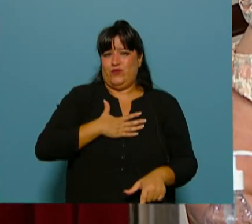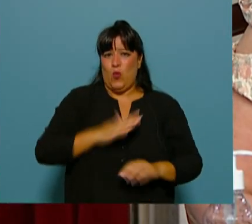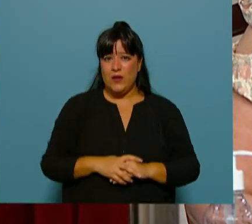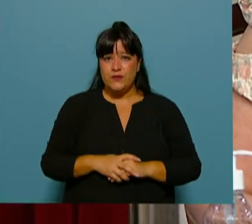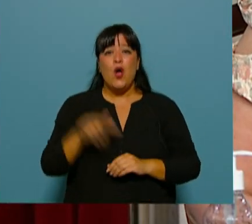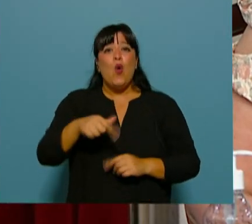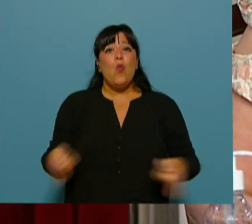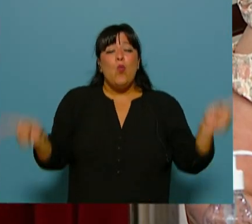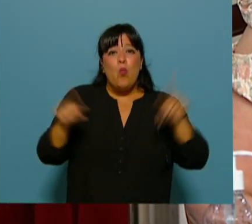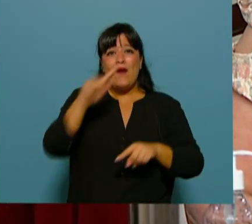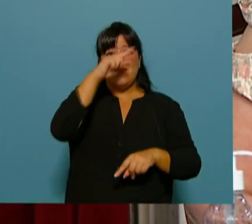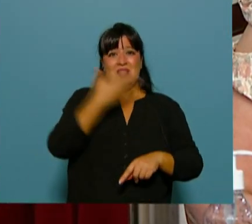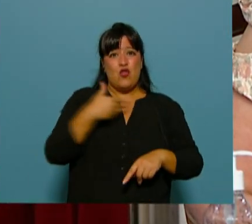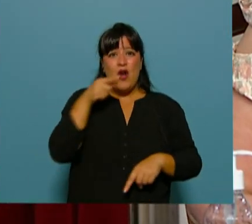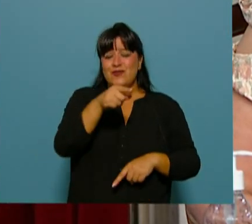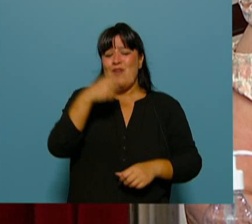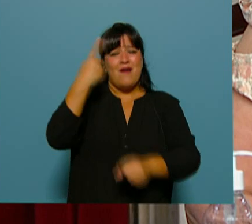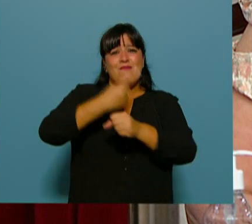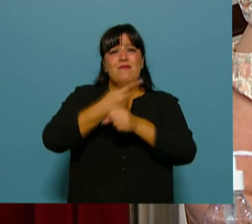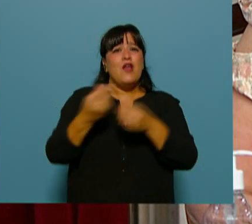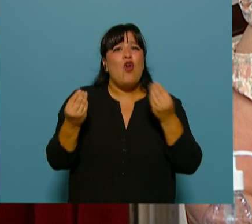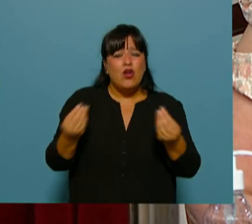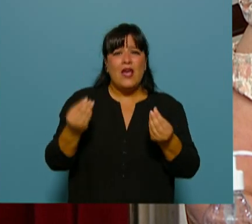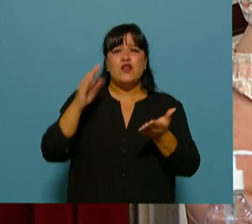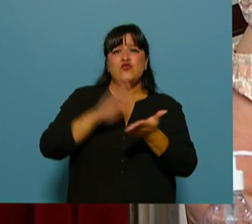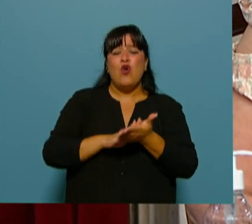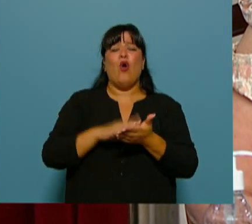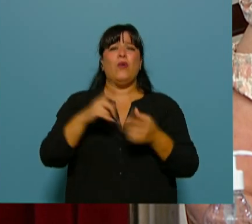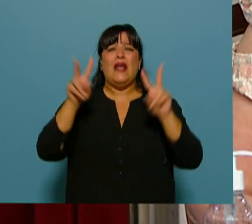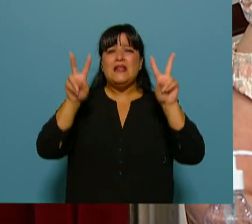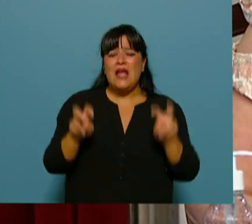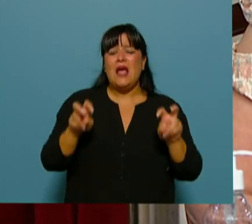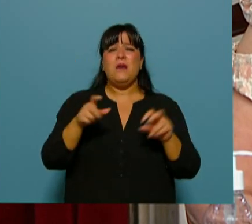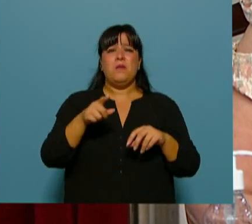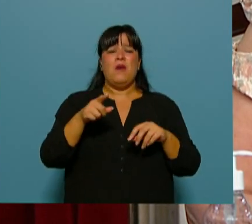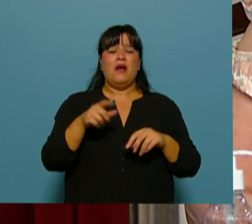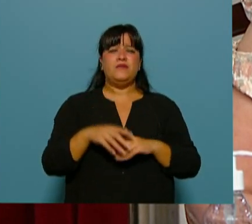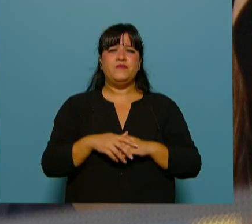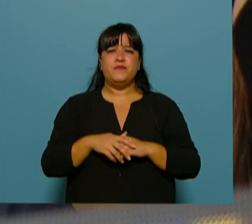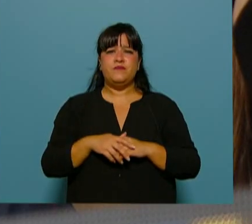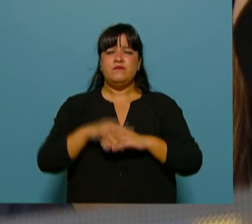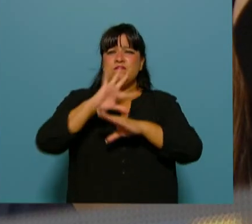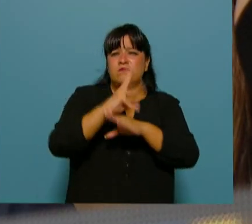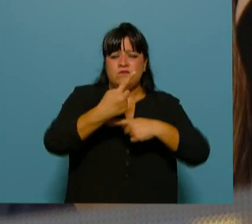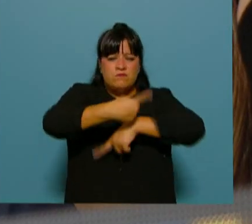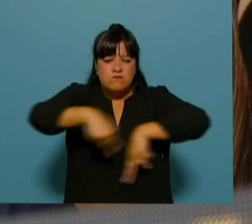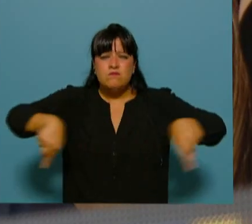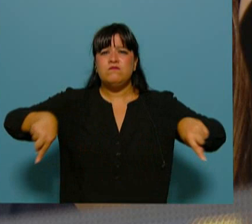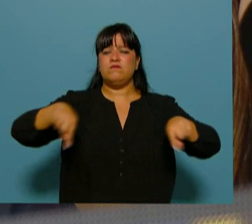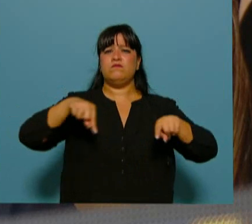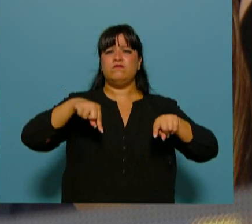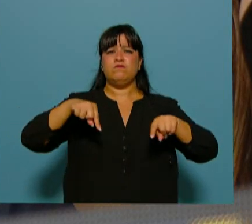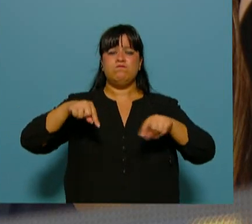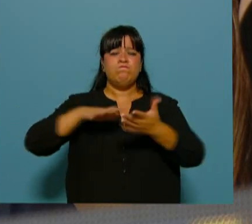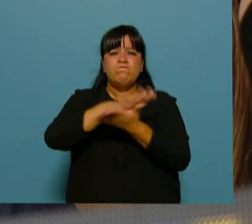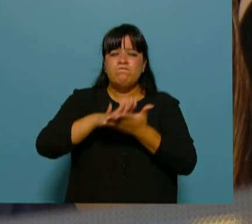al Estado Nacional su función primordial en la investigación criminal como respuesta ante el delito complejo y como política